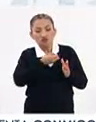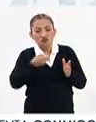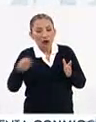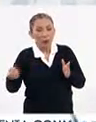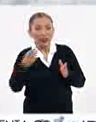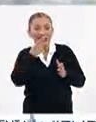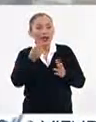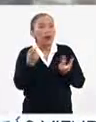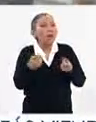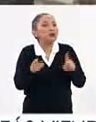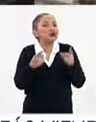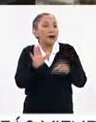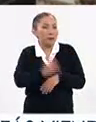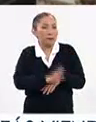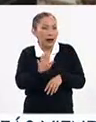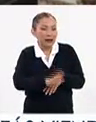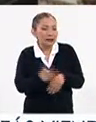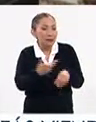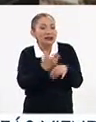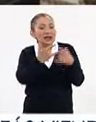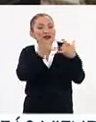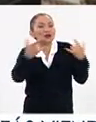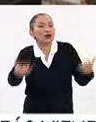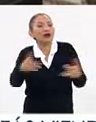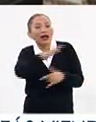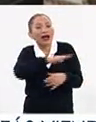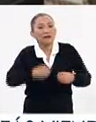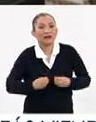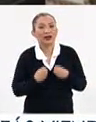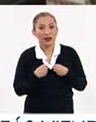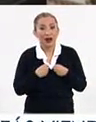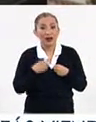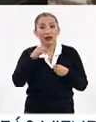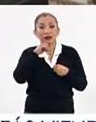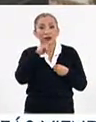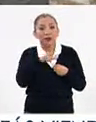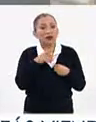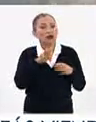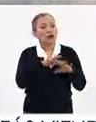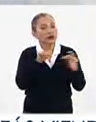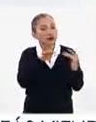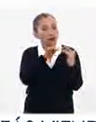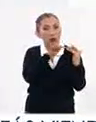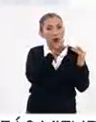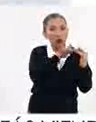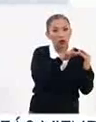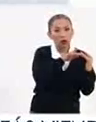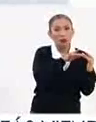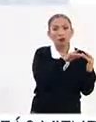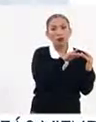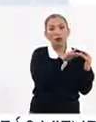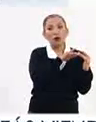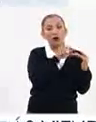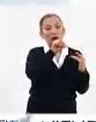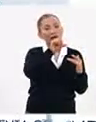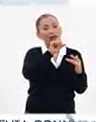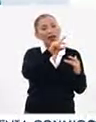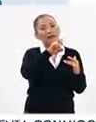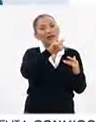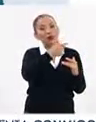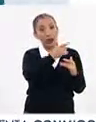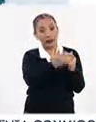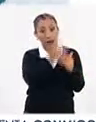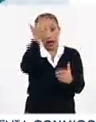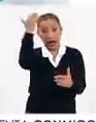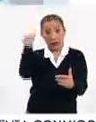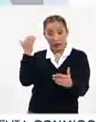ya lo dijiste. La música de lo que pasa, es verdad. Hace tiempo. Entonces también es un diálogo con ese David Huerta que conocimos hace mucho